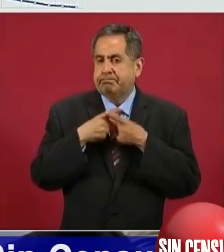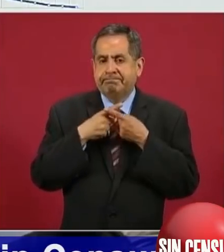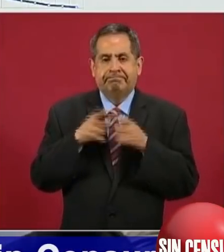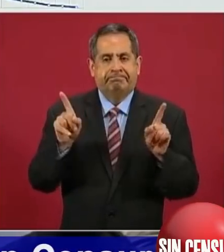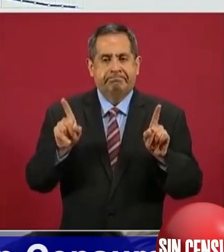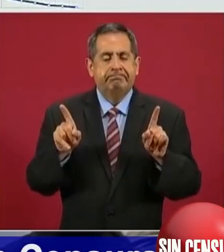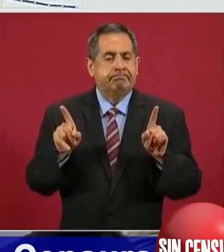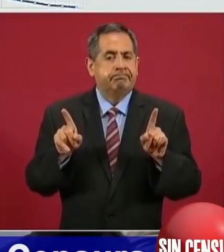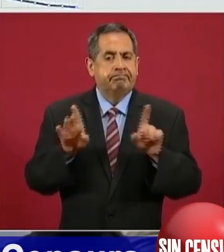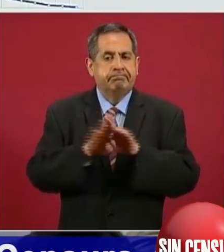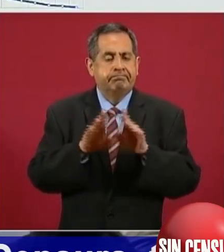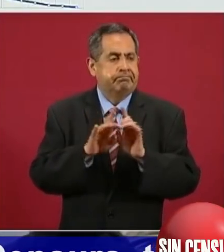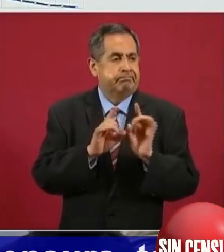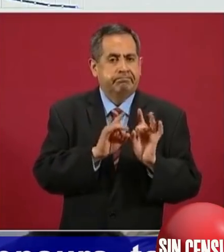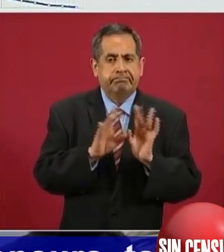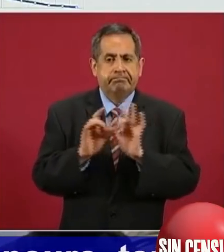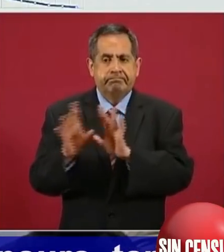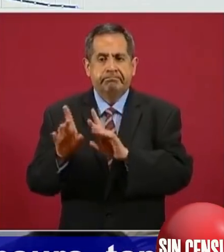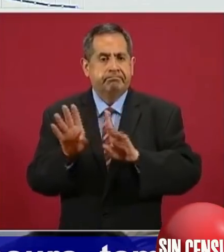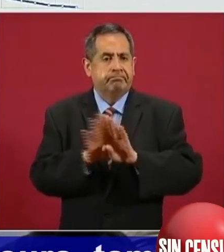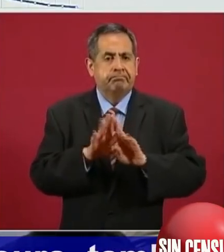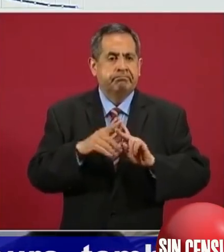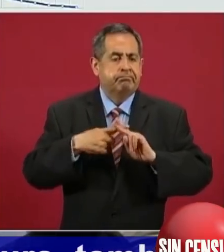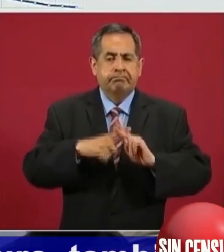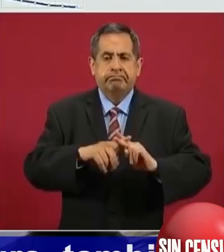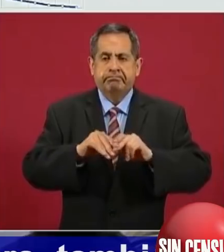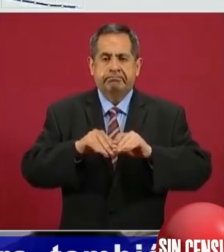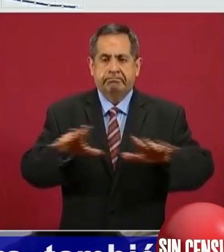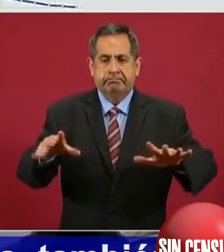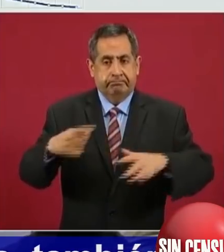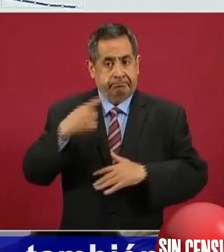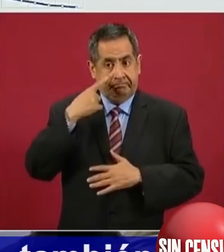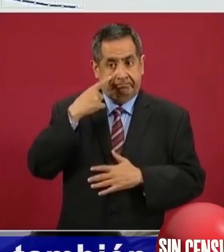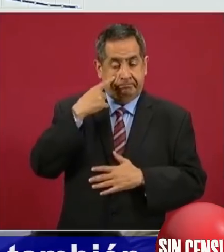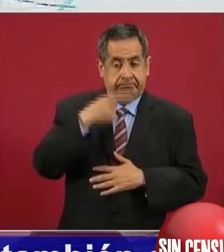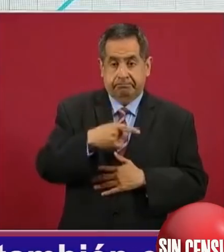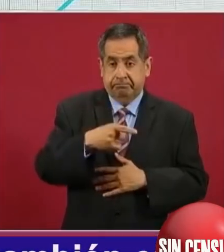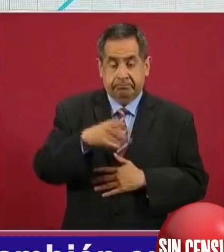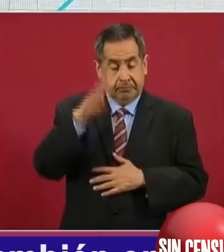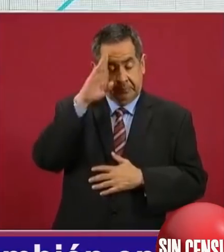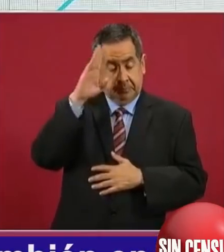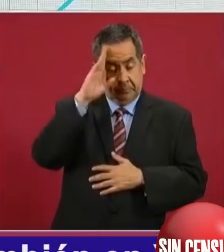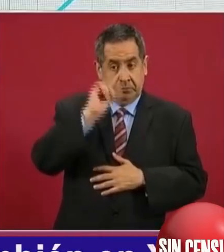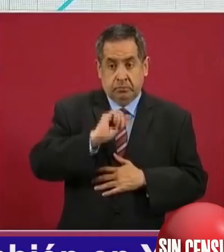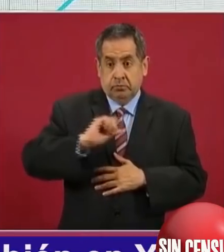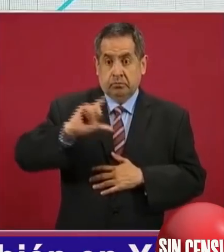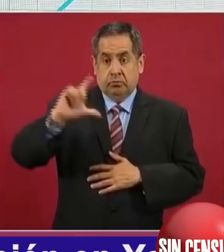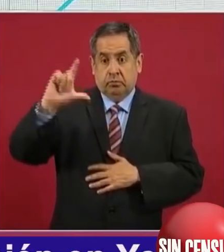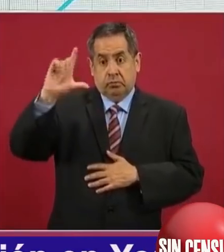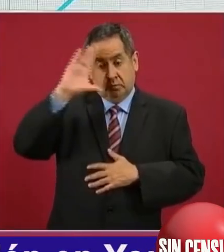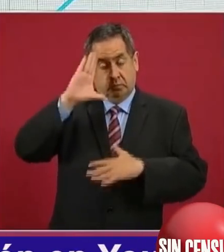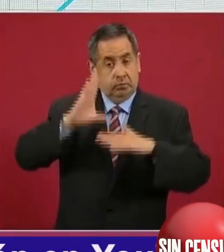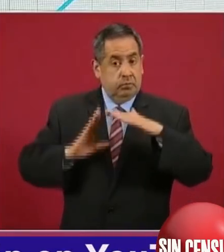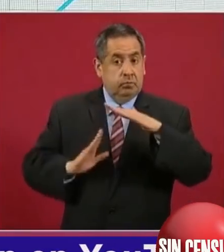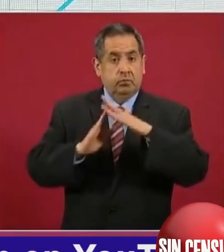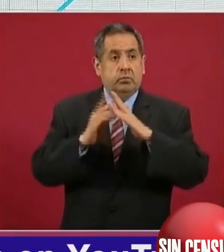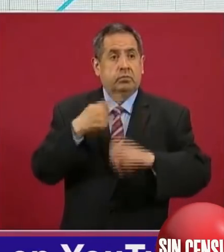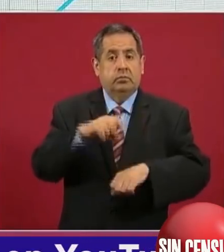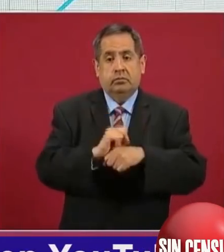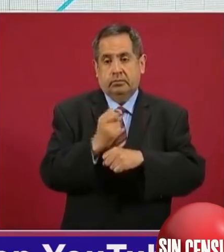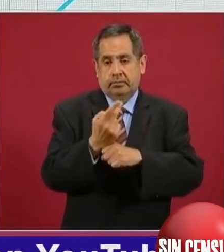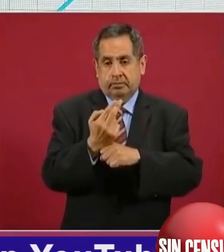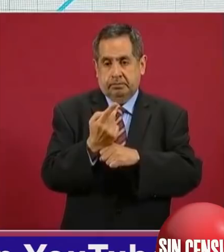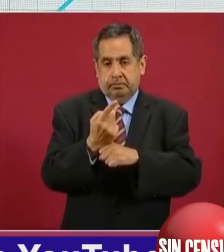diferente de ocurrencia de la epidemia. Vean ustedes también cómo aumentó, llegó a un punto máximo en la semana